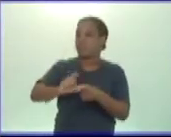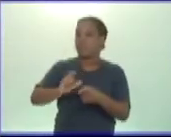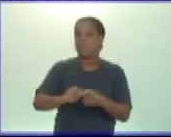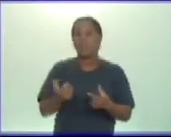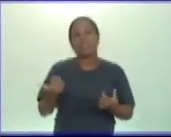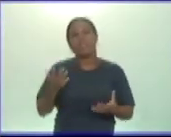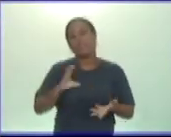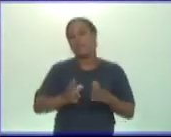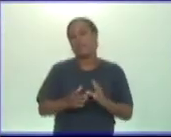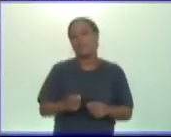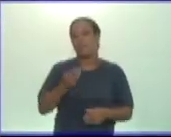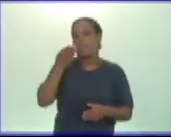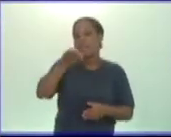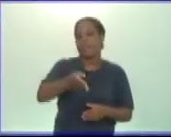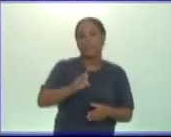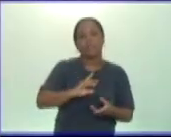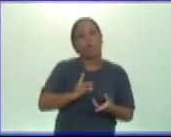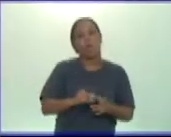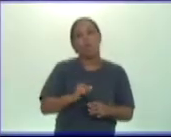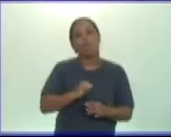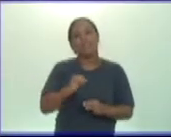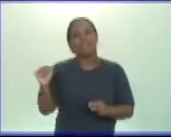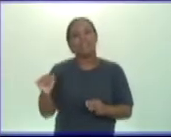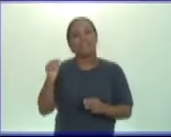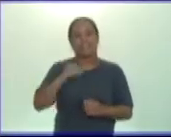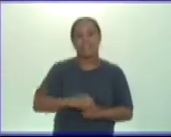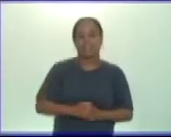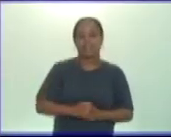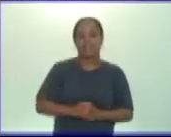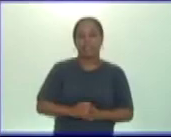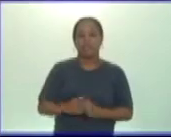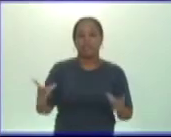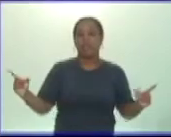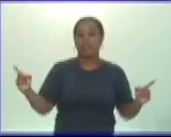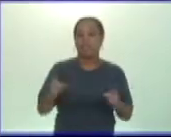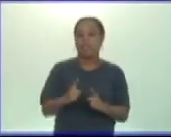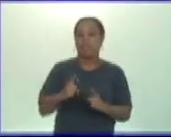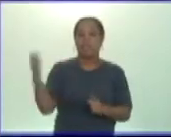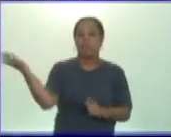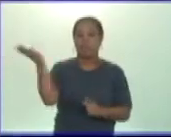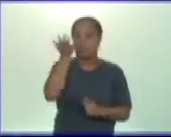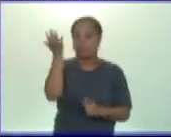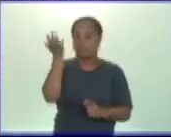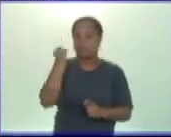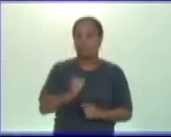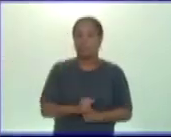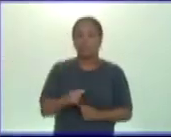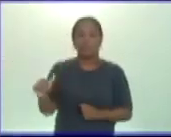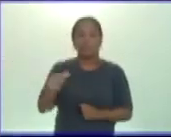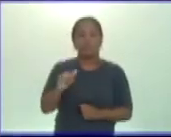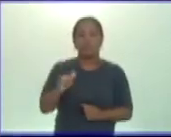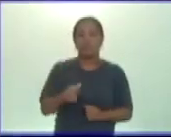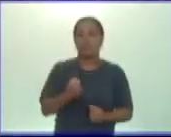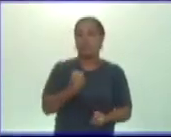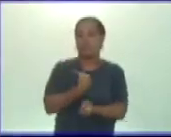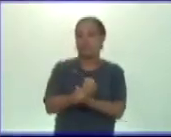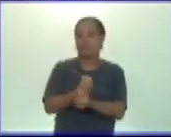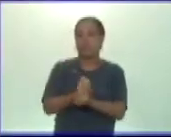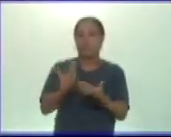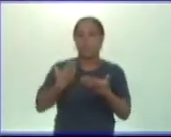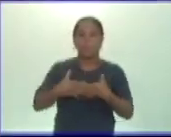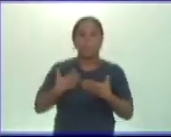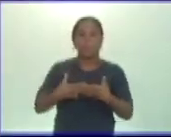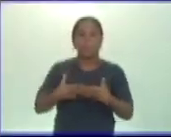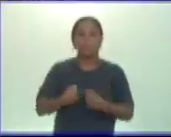indirecta. Reducir el nitrógeno ambiental. Y por último, la lluvia ácida también daña y deteriora la superficie de los materiales, es